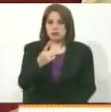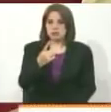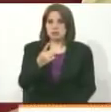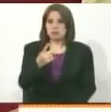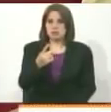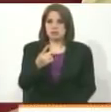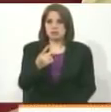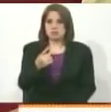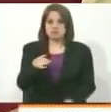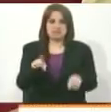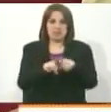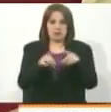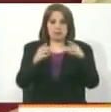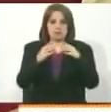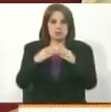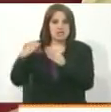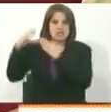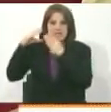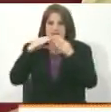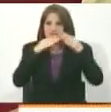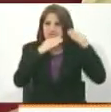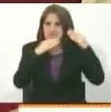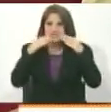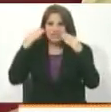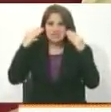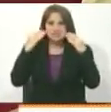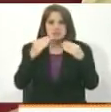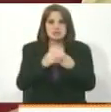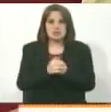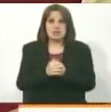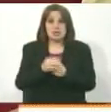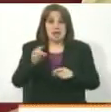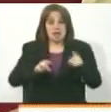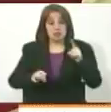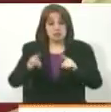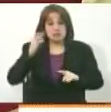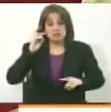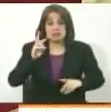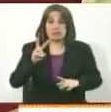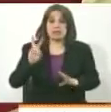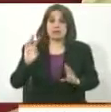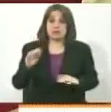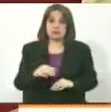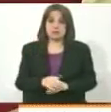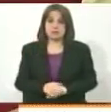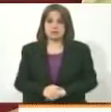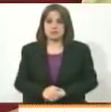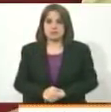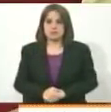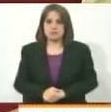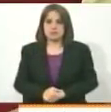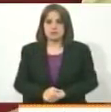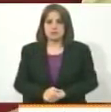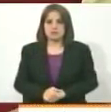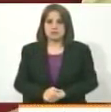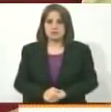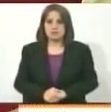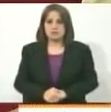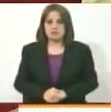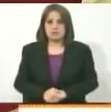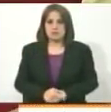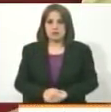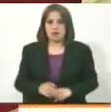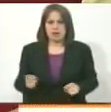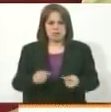la patilla. Por cierto, yo también demandé la patilla, ¿vale? Algún día saldrá eso también, ¿verdad? ¿Cómo no? Tal cual.